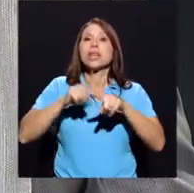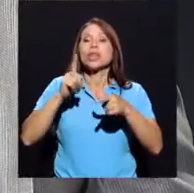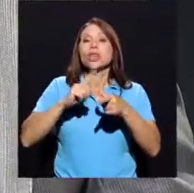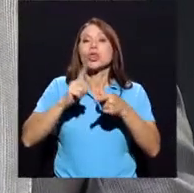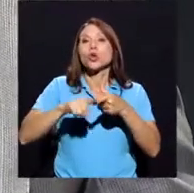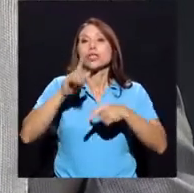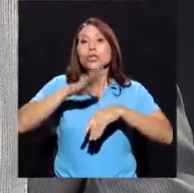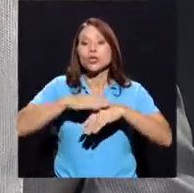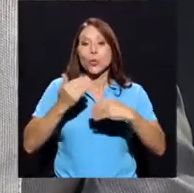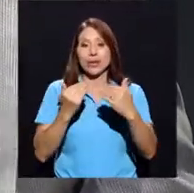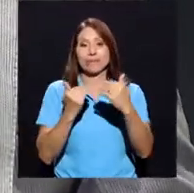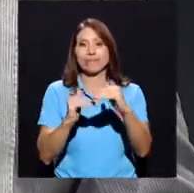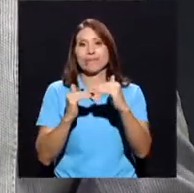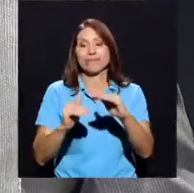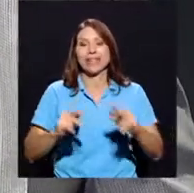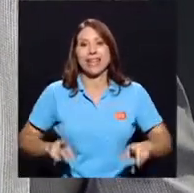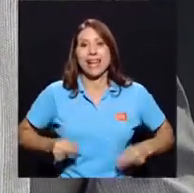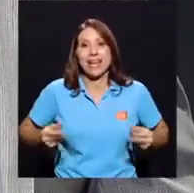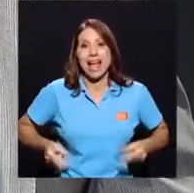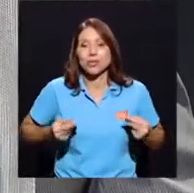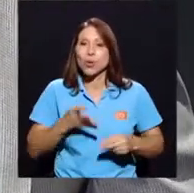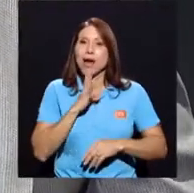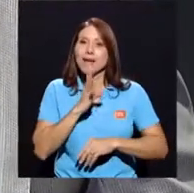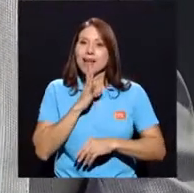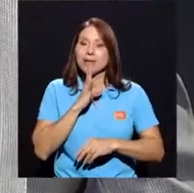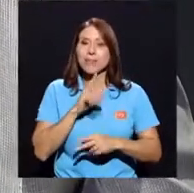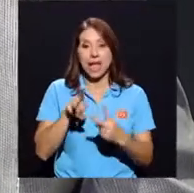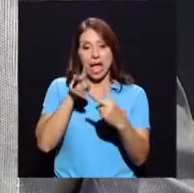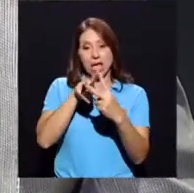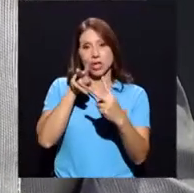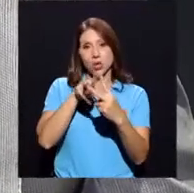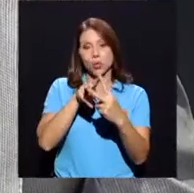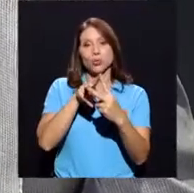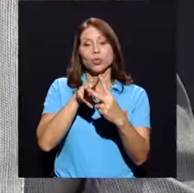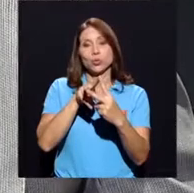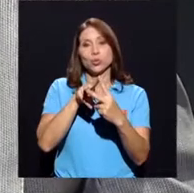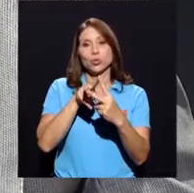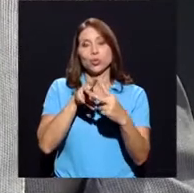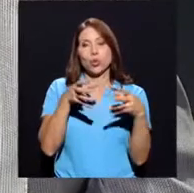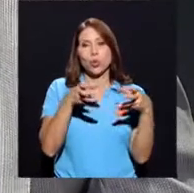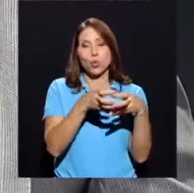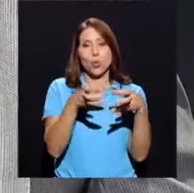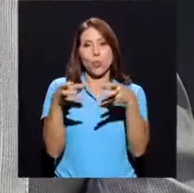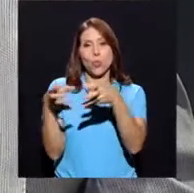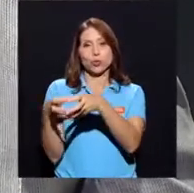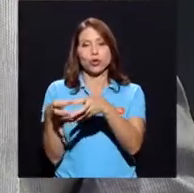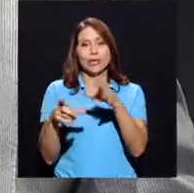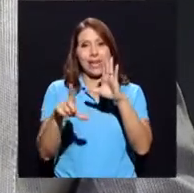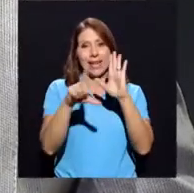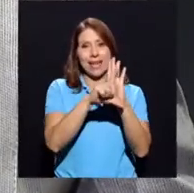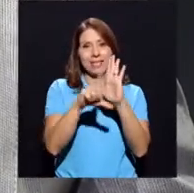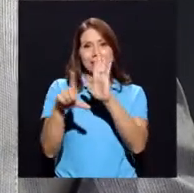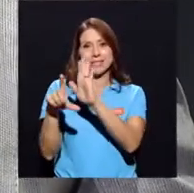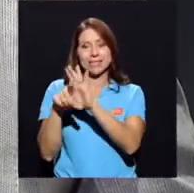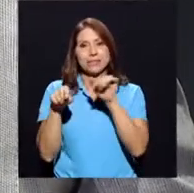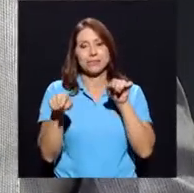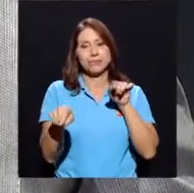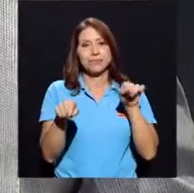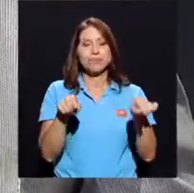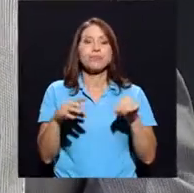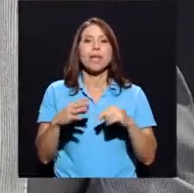algo de lo que quisiéramos hablar y hay dos grandes grupos de este leyes qué